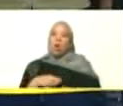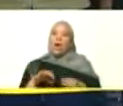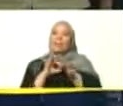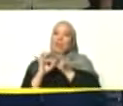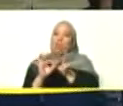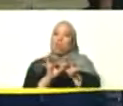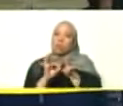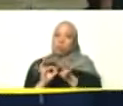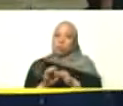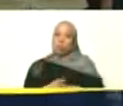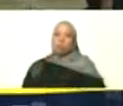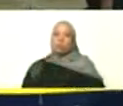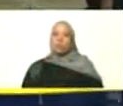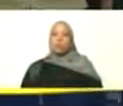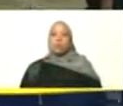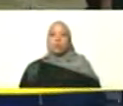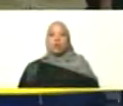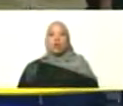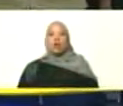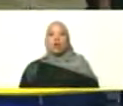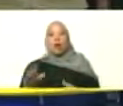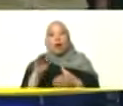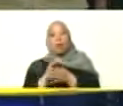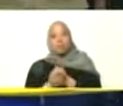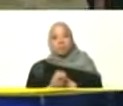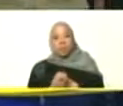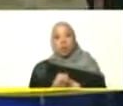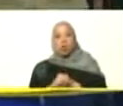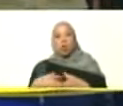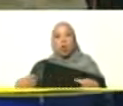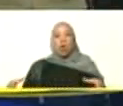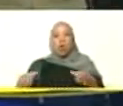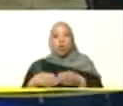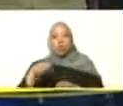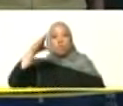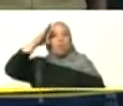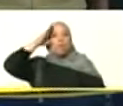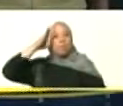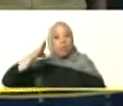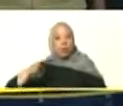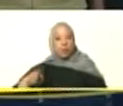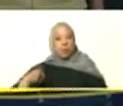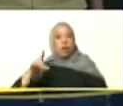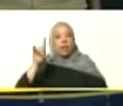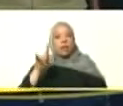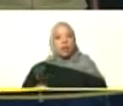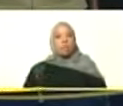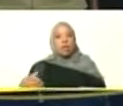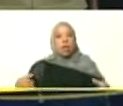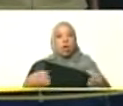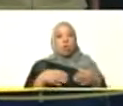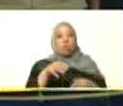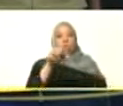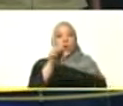articulada, armoniosa con los compañeros de la SOD y todo el poder militar con nosotros, y posteriormente todos